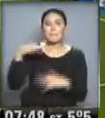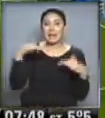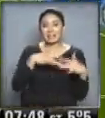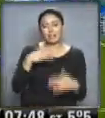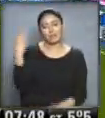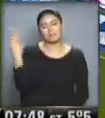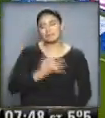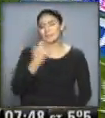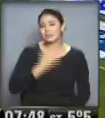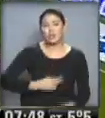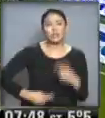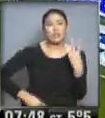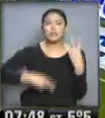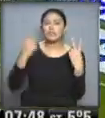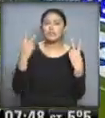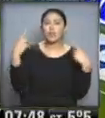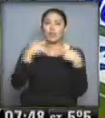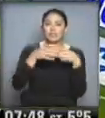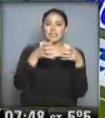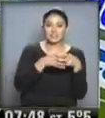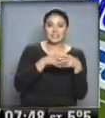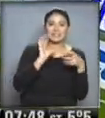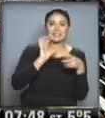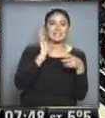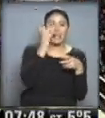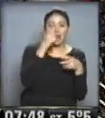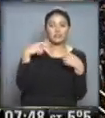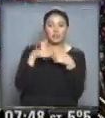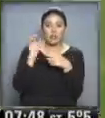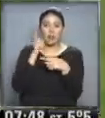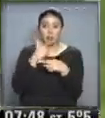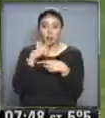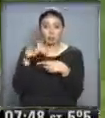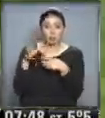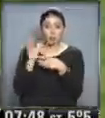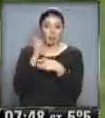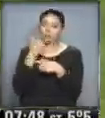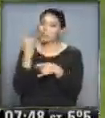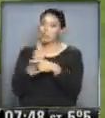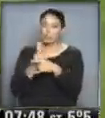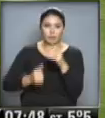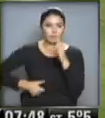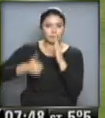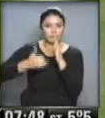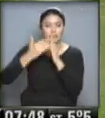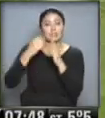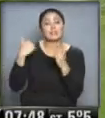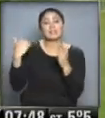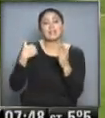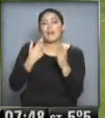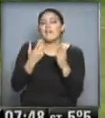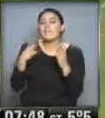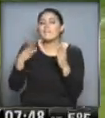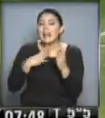que te perdiste en el 2-2 de San Lorenzo y Lanús. Lanús, que siempre fue protagonista en este campeonato, lamentablemente le